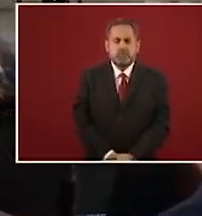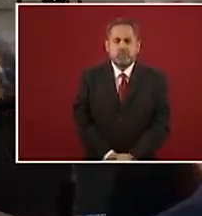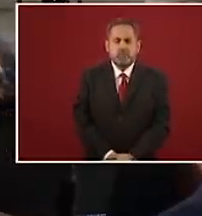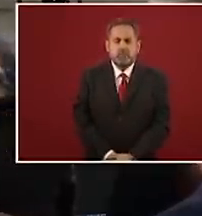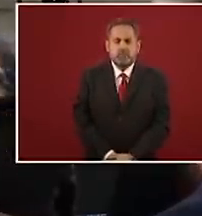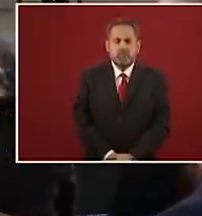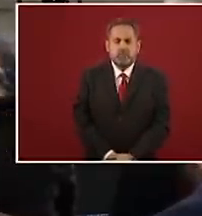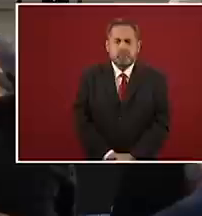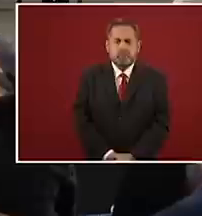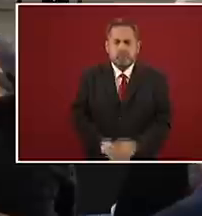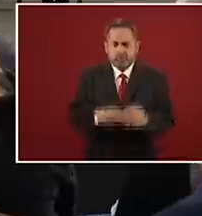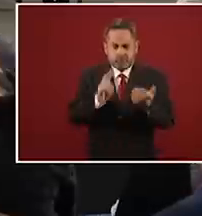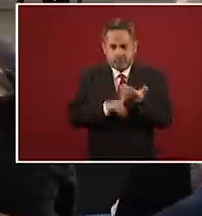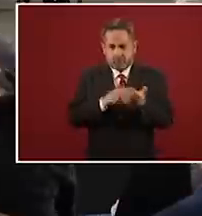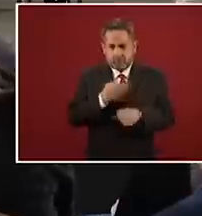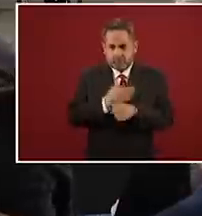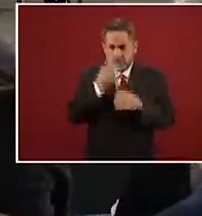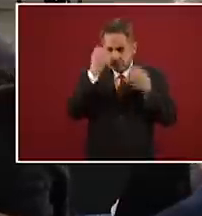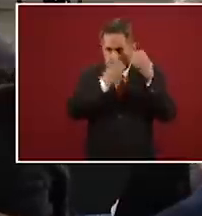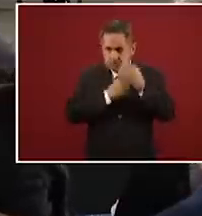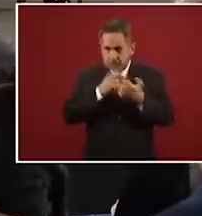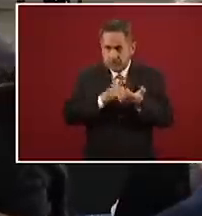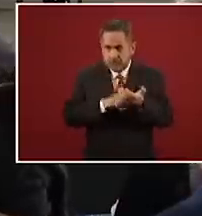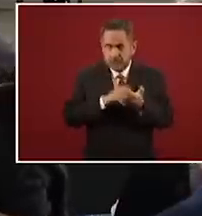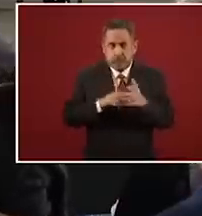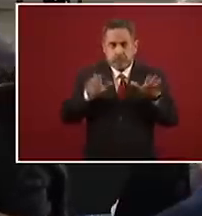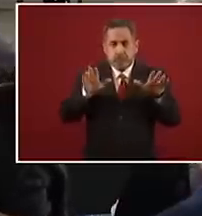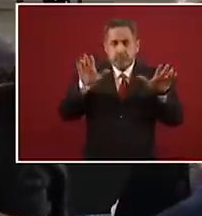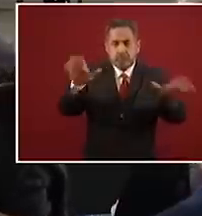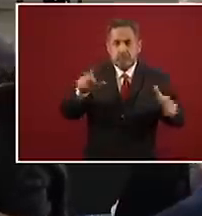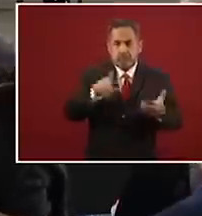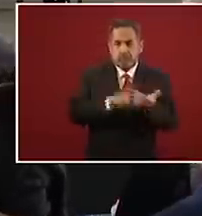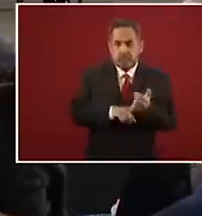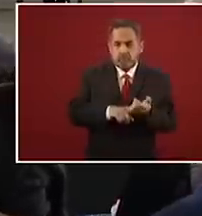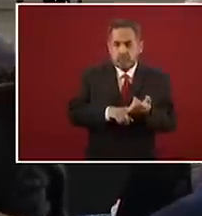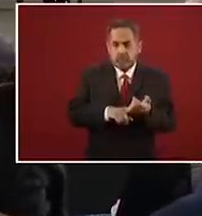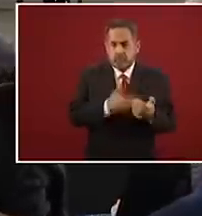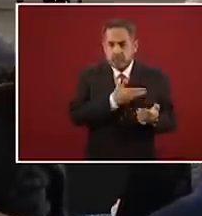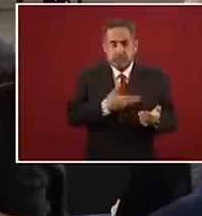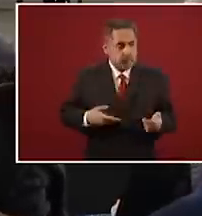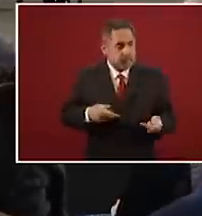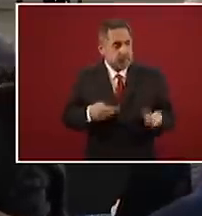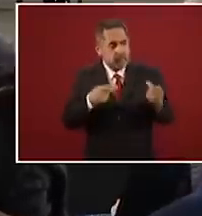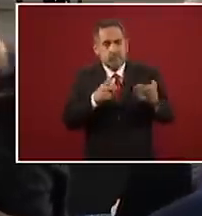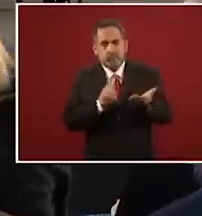No, el avalúo actual del avión presidencial.